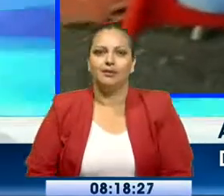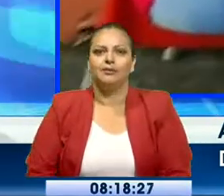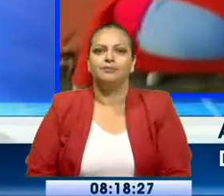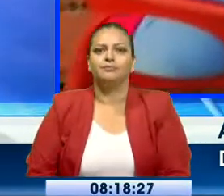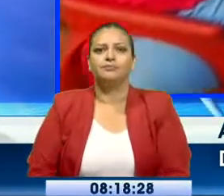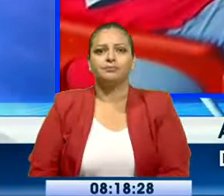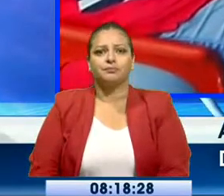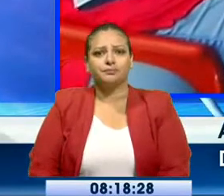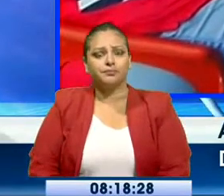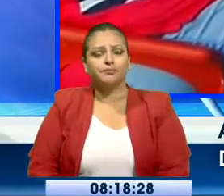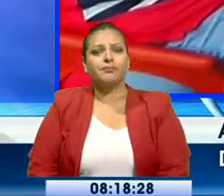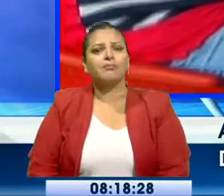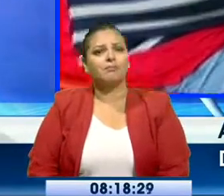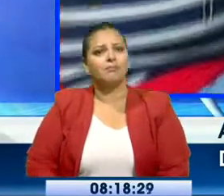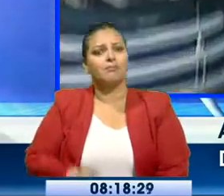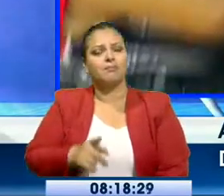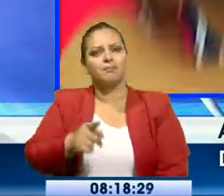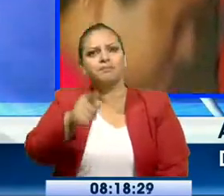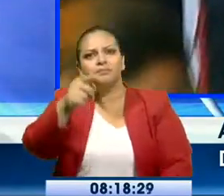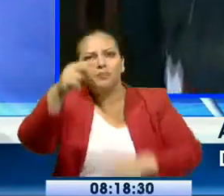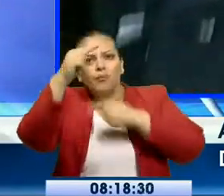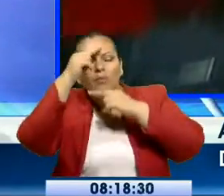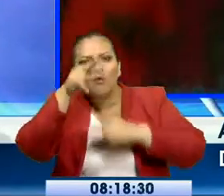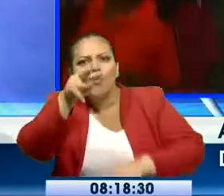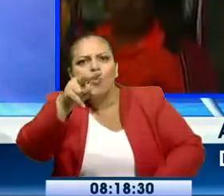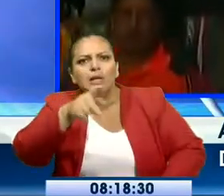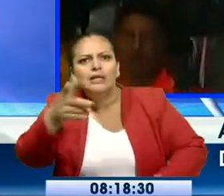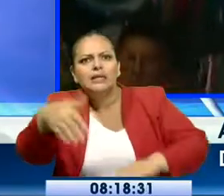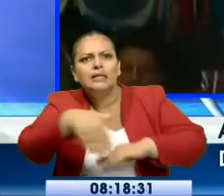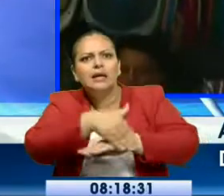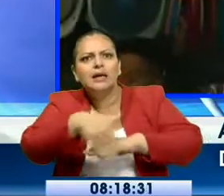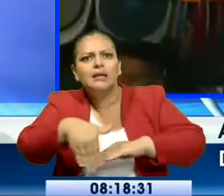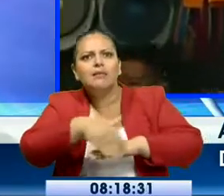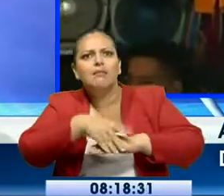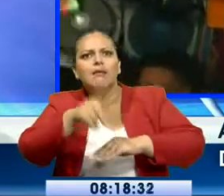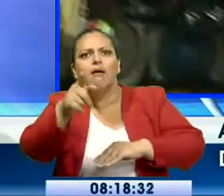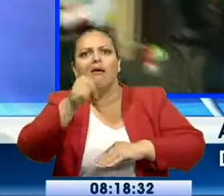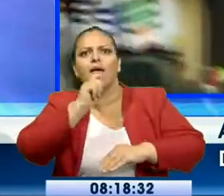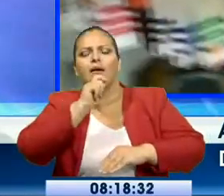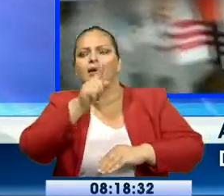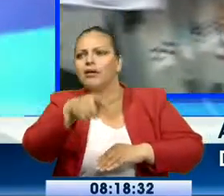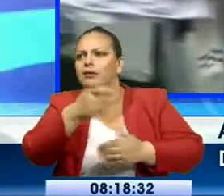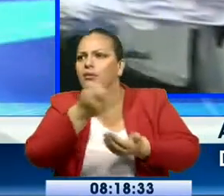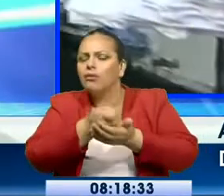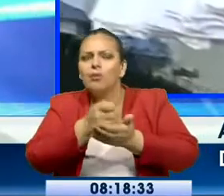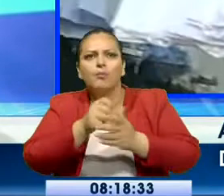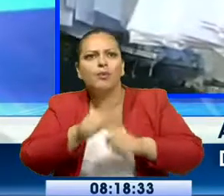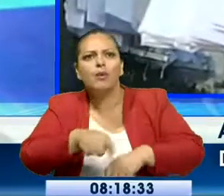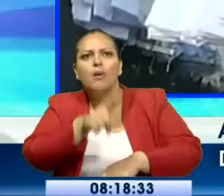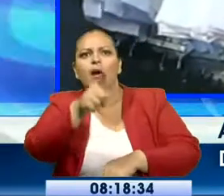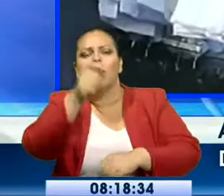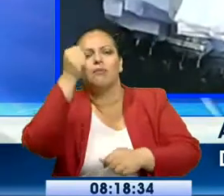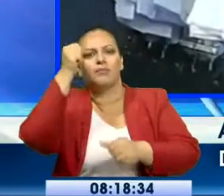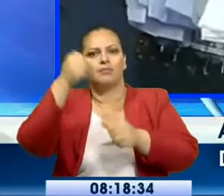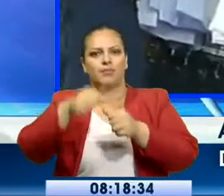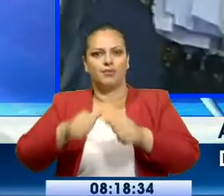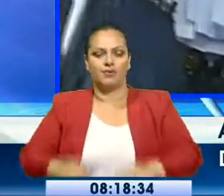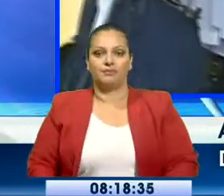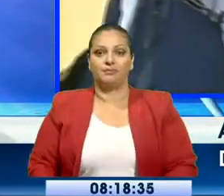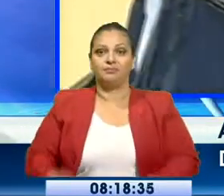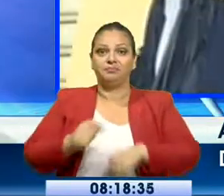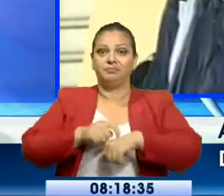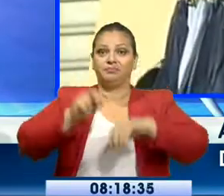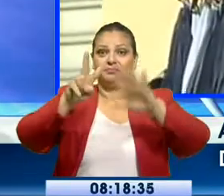diciéndonos dónde podemos conseguir todas las cosas necesarias como temprano vengan a brega las siete dijeron